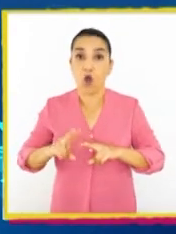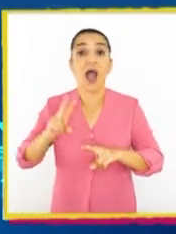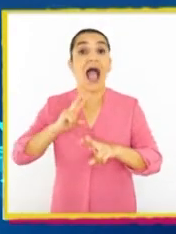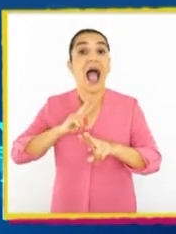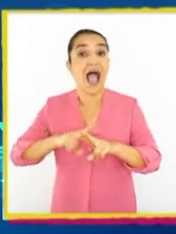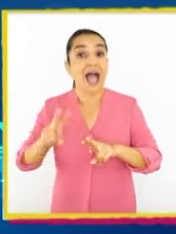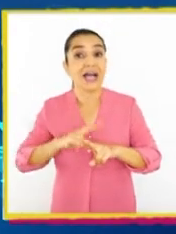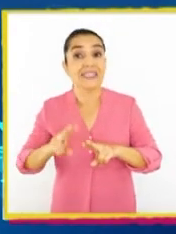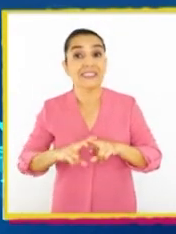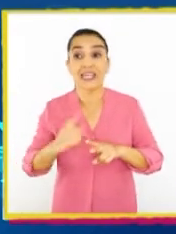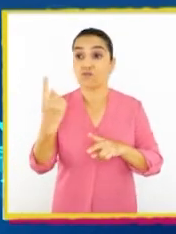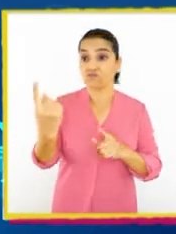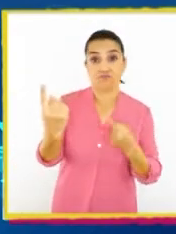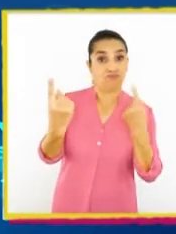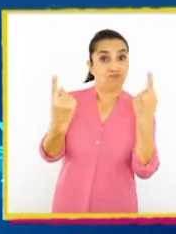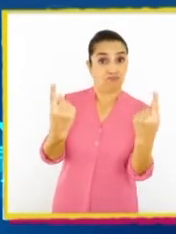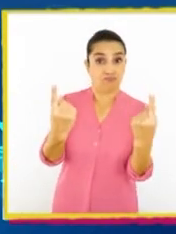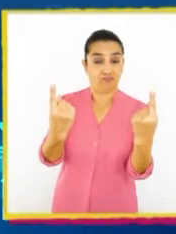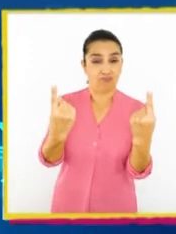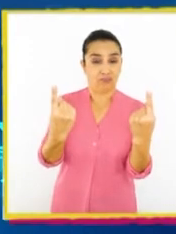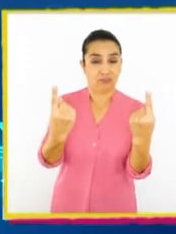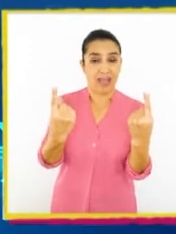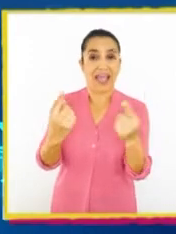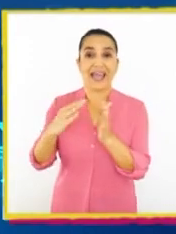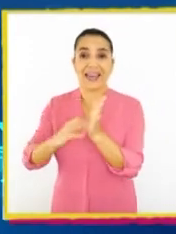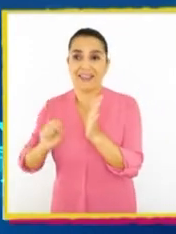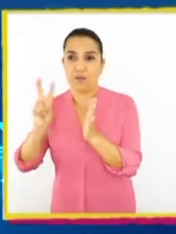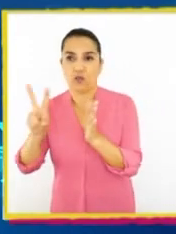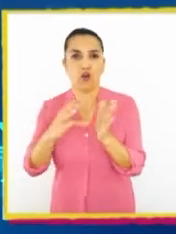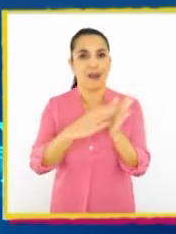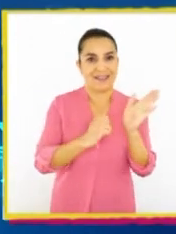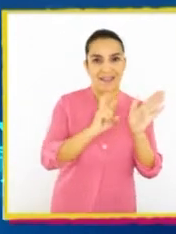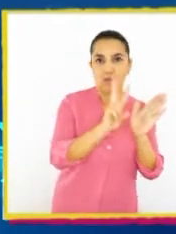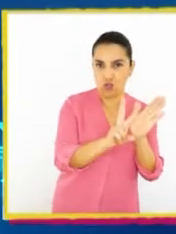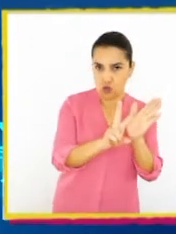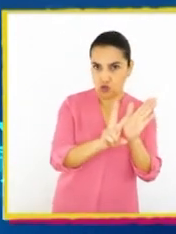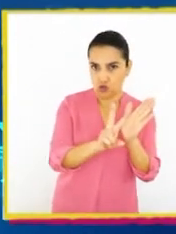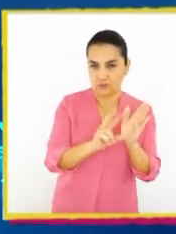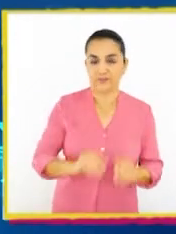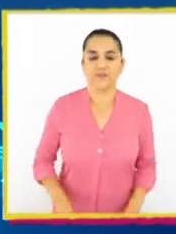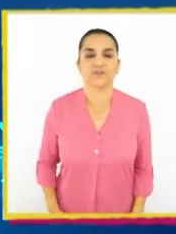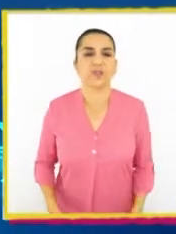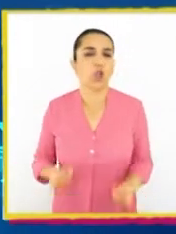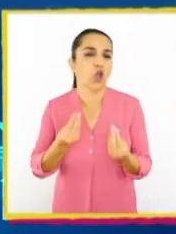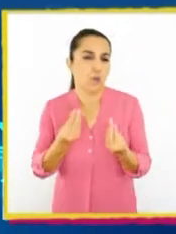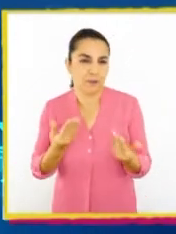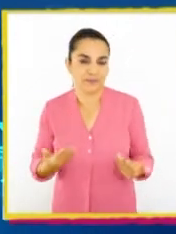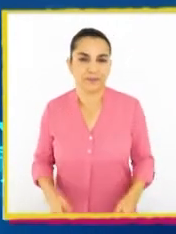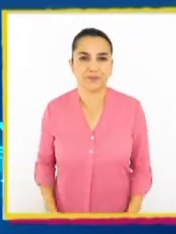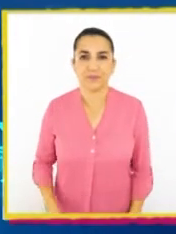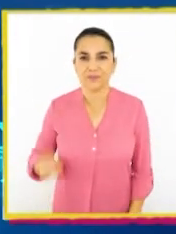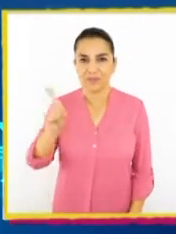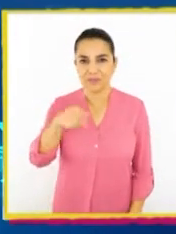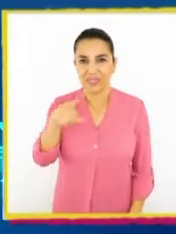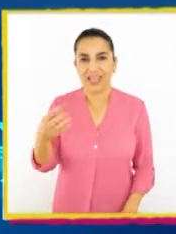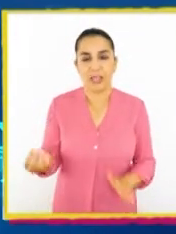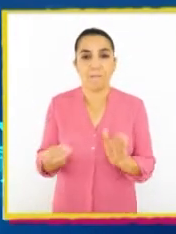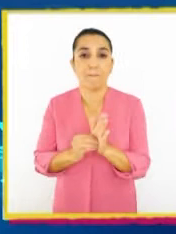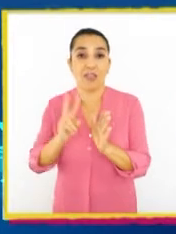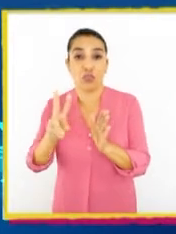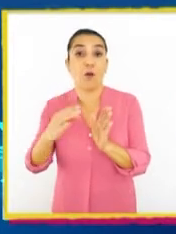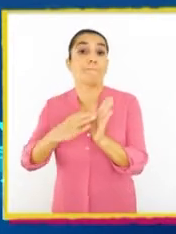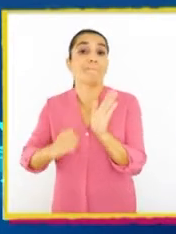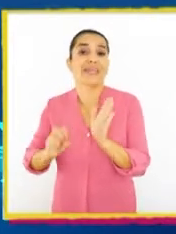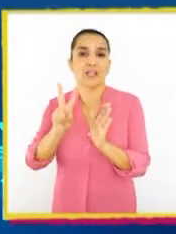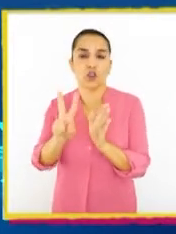lo tenemos que hacer en ambos lados de la igualdad. Por lo que restamos el 2 en ambos lados. Entonces quedaría x más